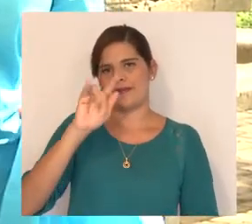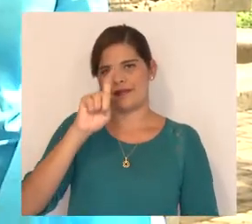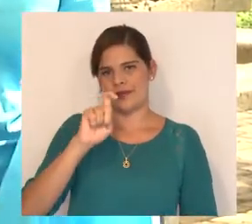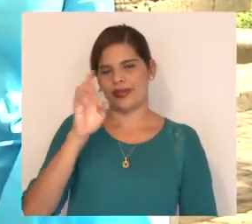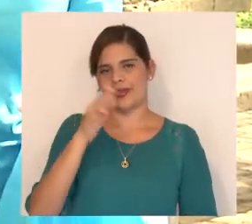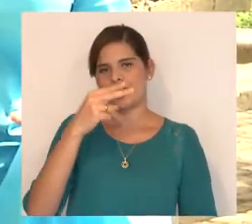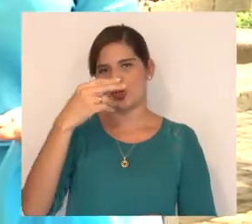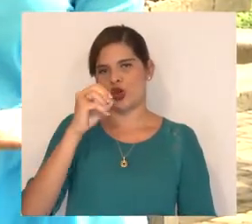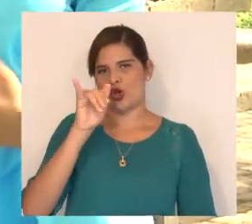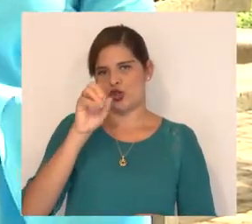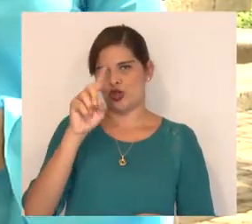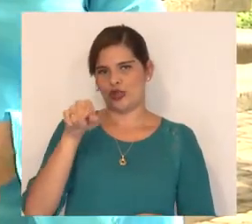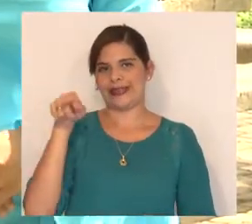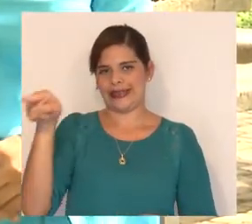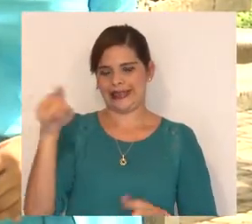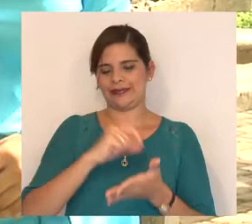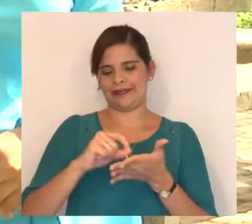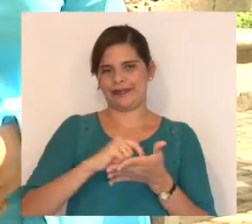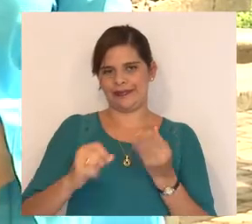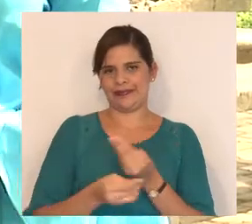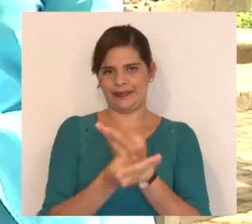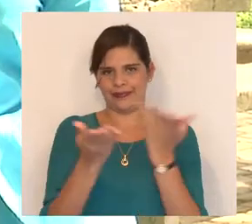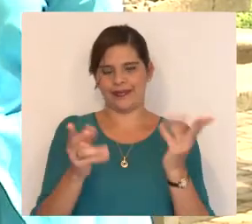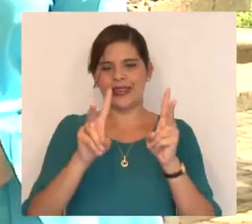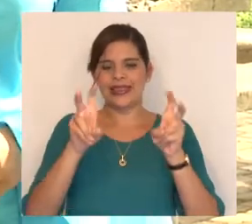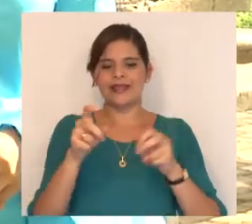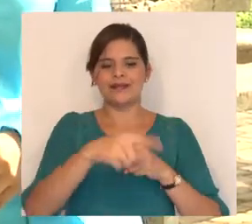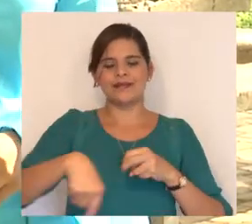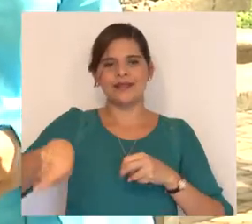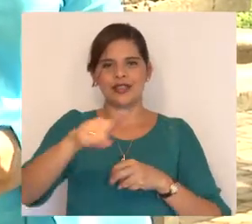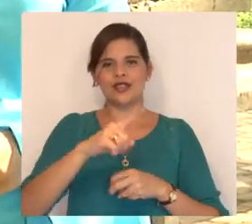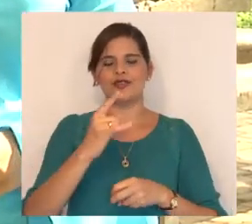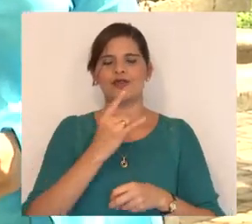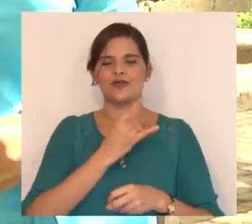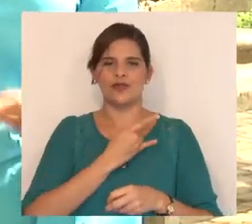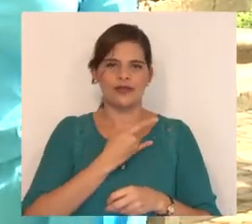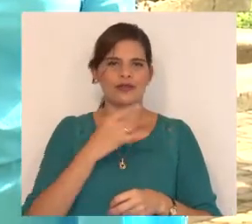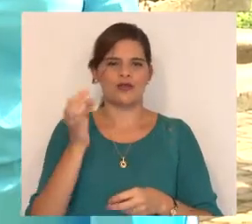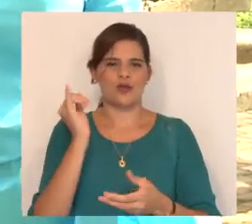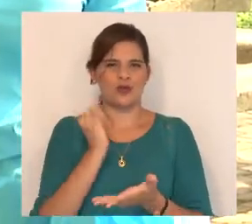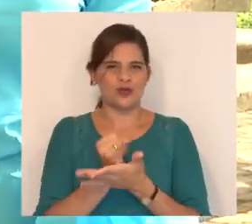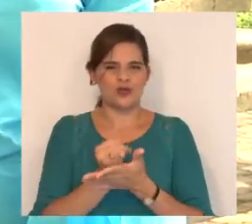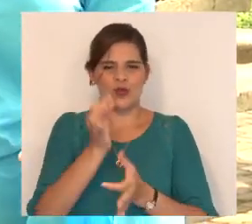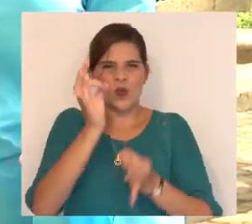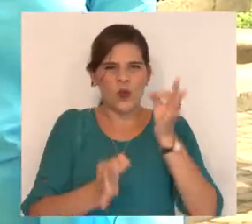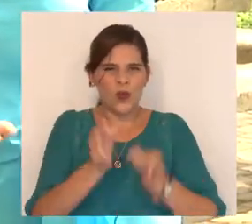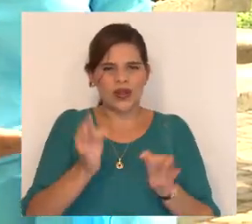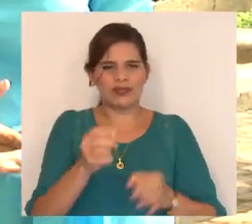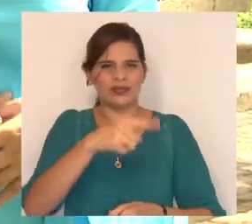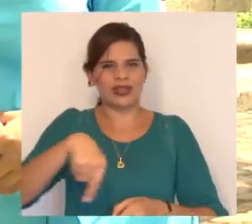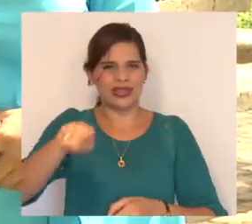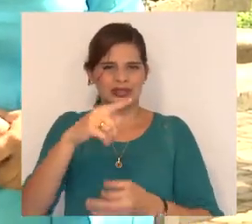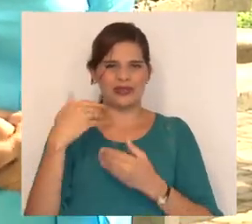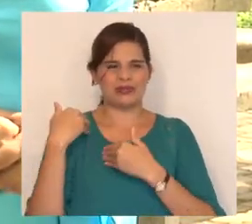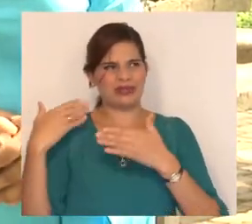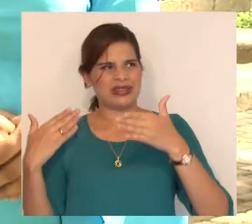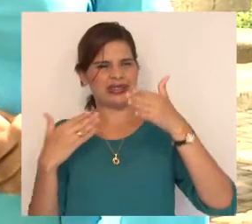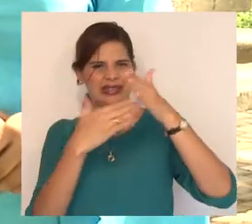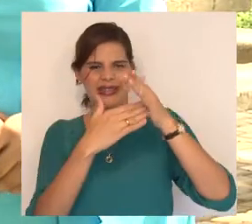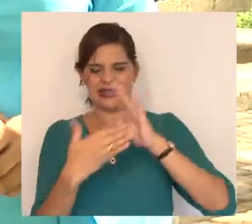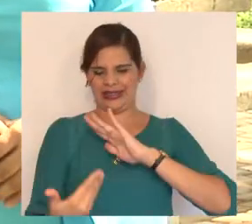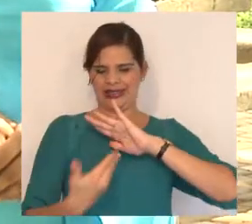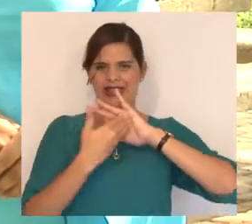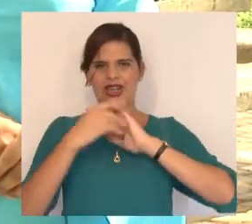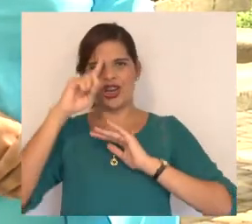y revisa a las reformas a la normatividad administrativa y contenciosa administrativa e identifica a los actores susceptibles de verse enfrentados